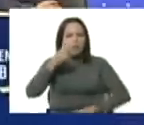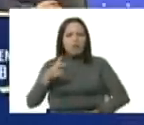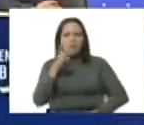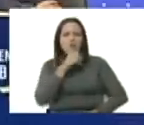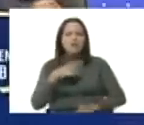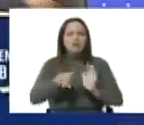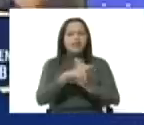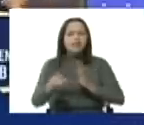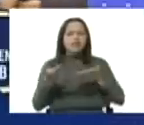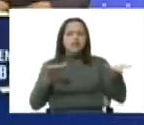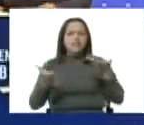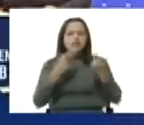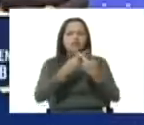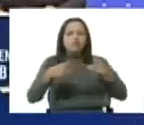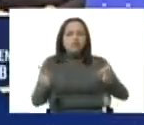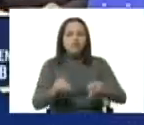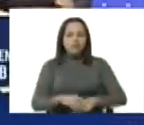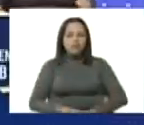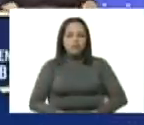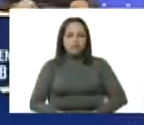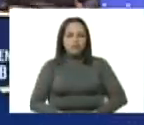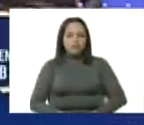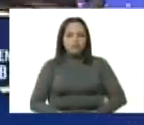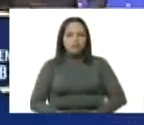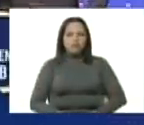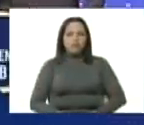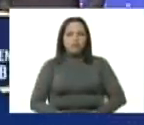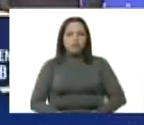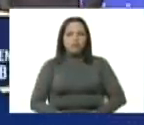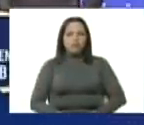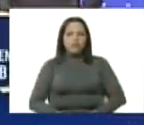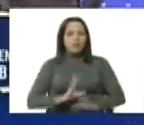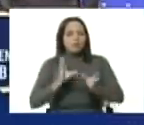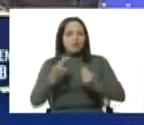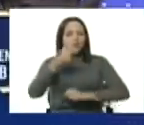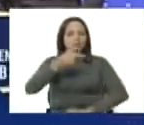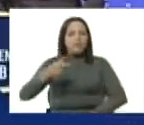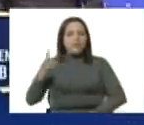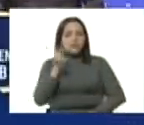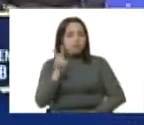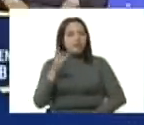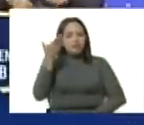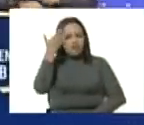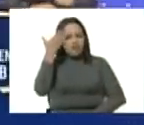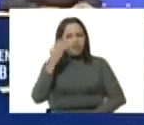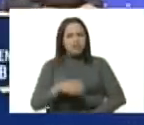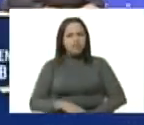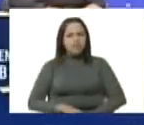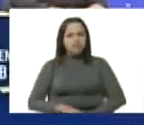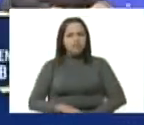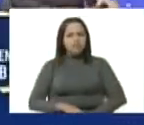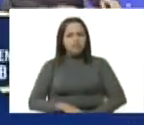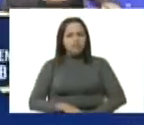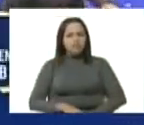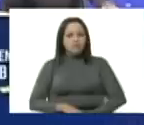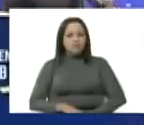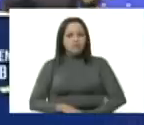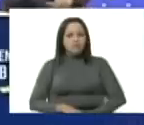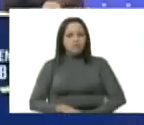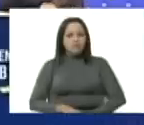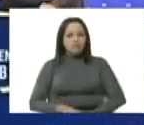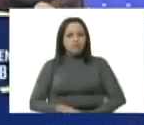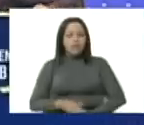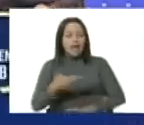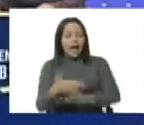servicios públicos. No tiene derecho. Hay muchos venezolanos, ustedes saben, que habían